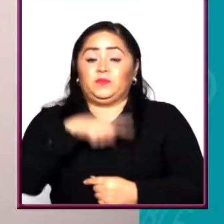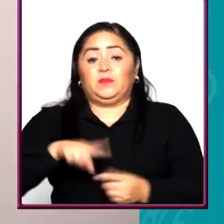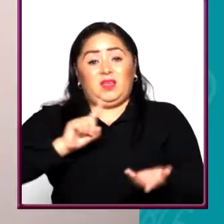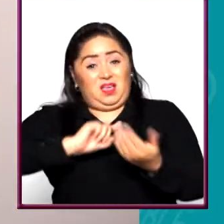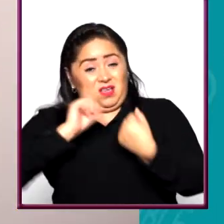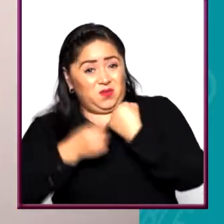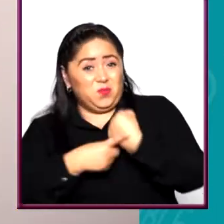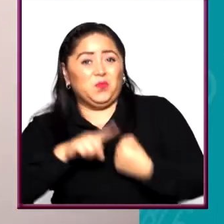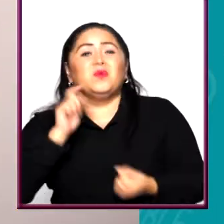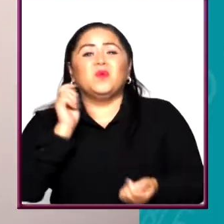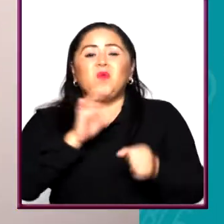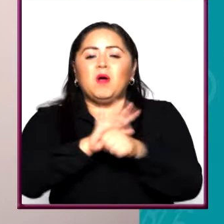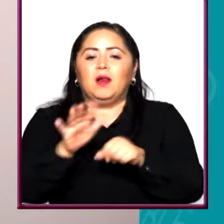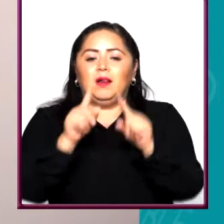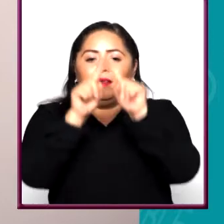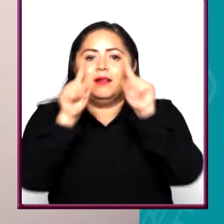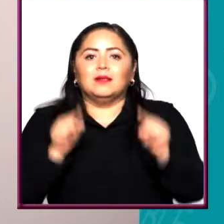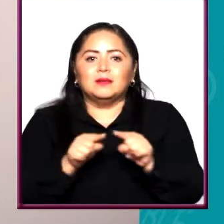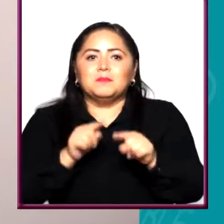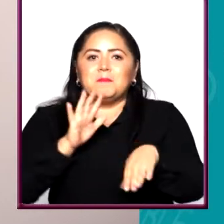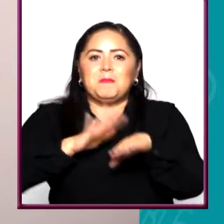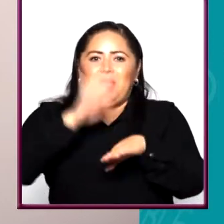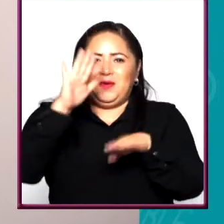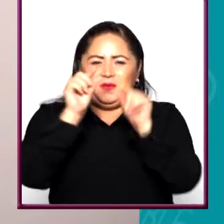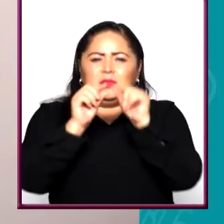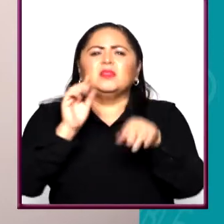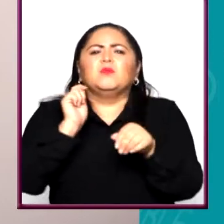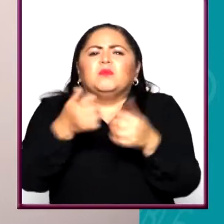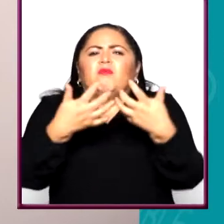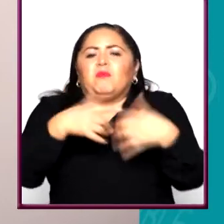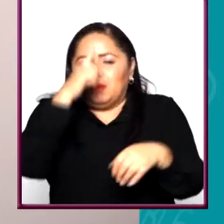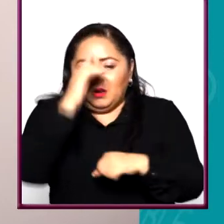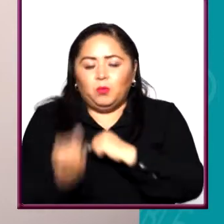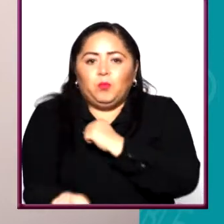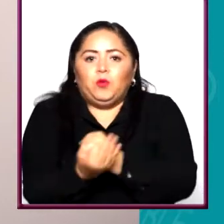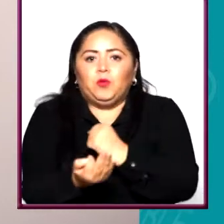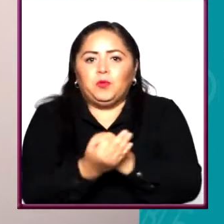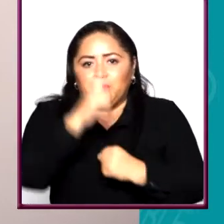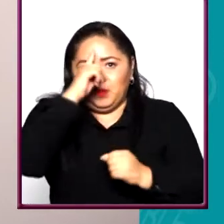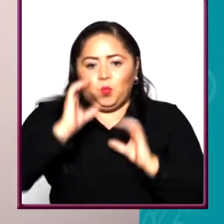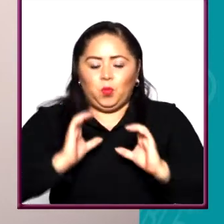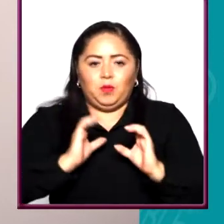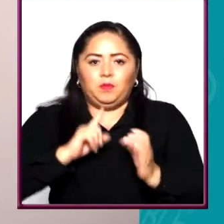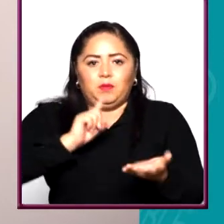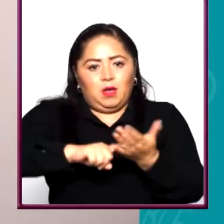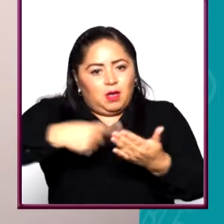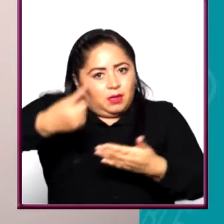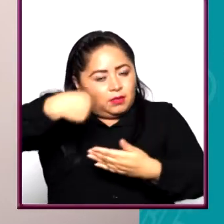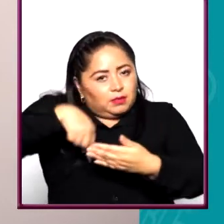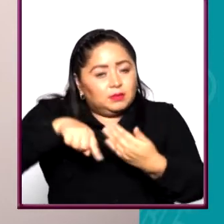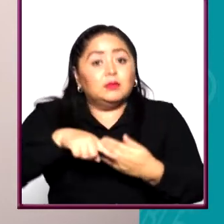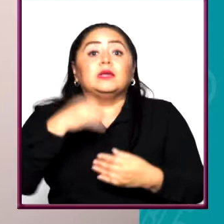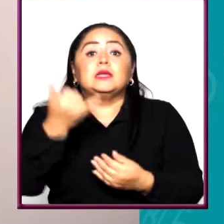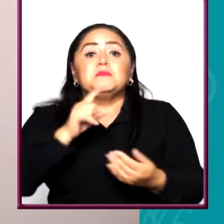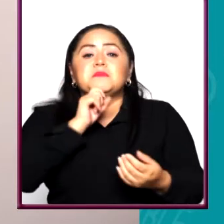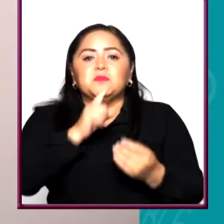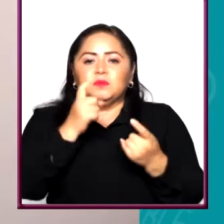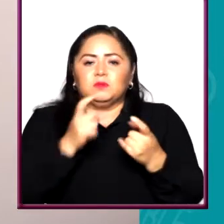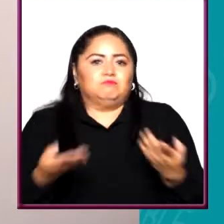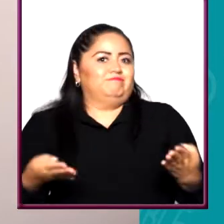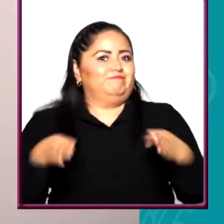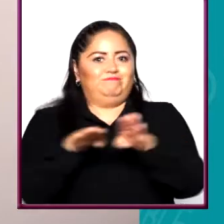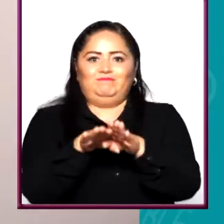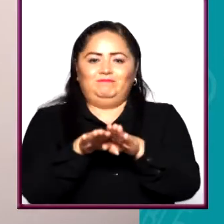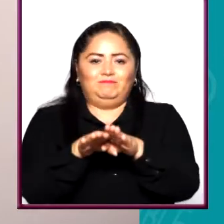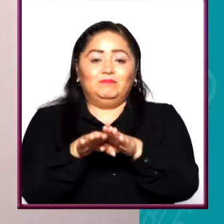En los órganos externos se encuentran los labios mayores, los cuales tienen la función de proteger al resto de los órganos externos y normalmente se